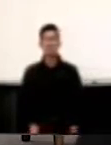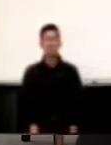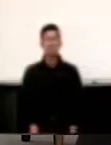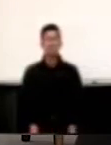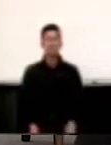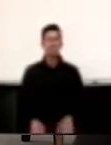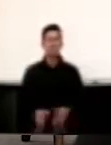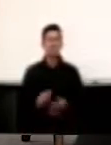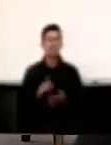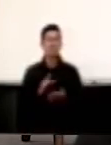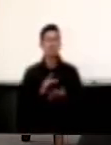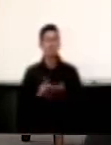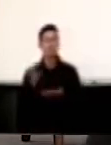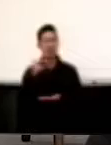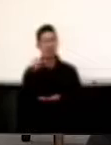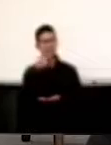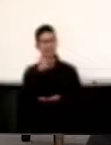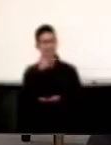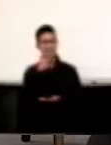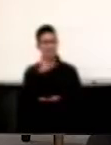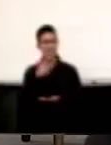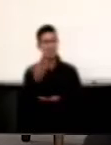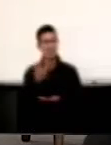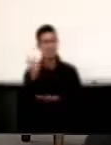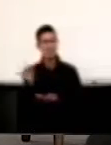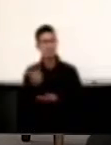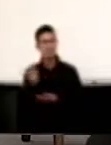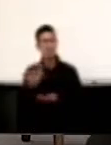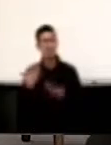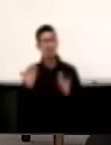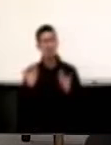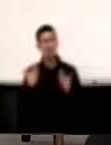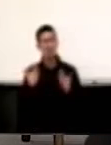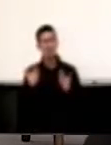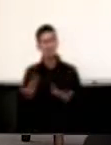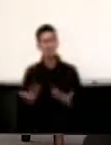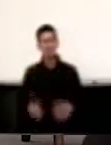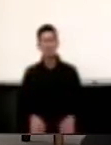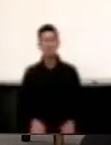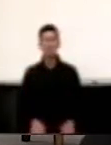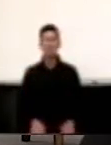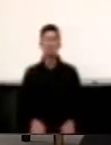Gracias. Muy rápido a tu pregunta sobre la confianza, ¿no?